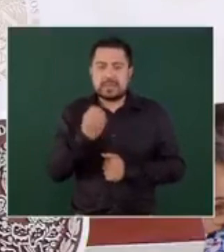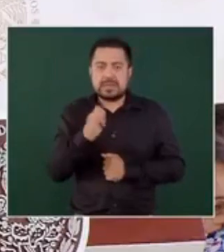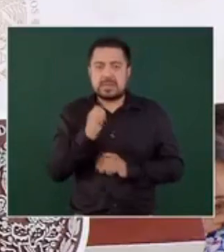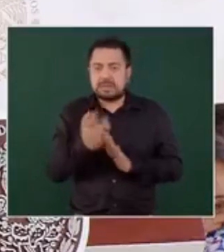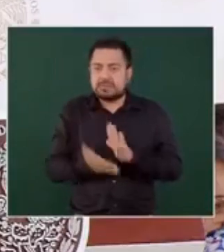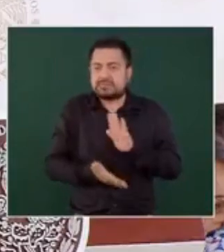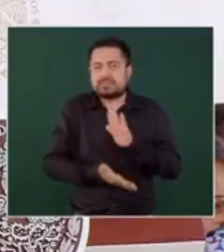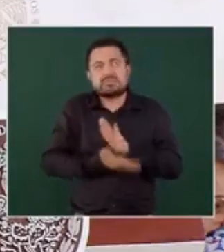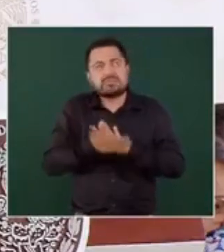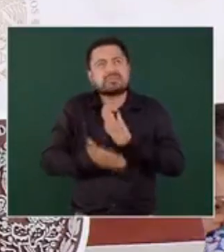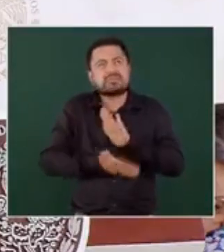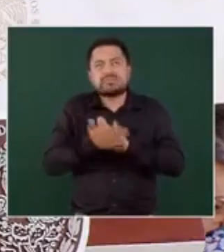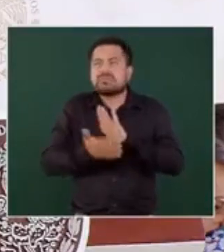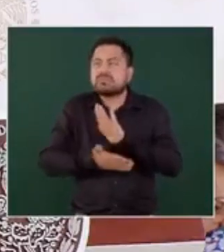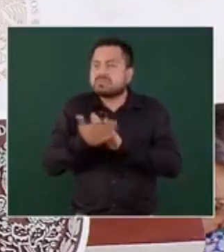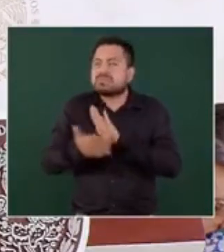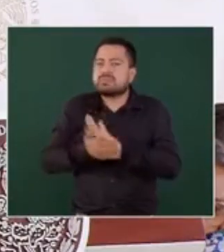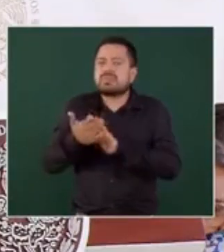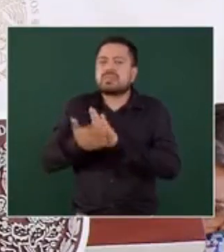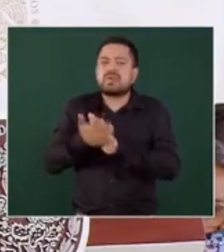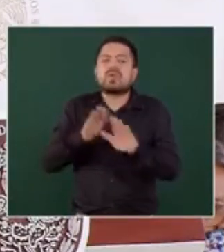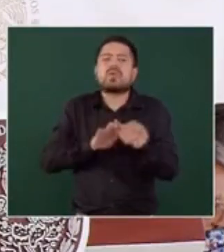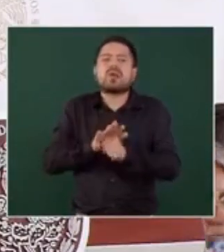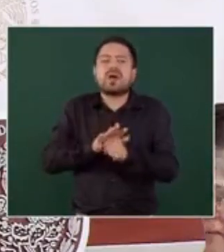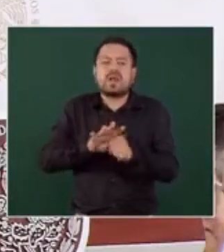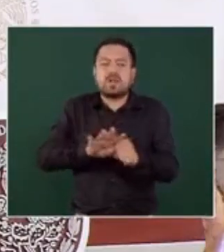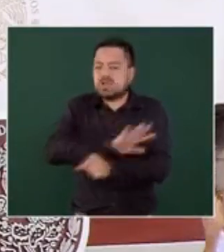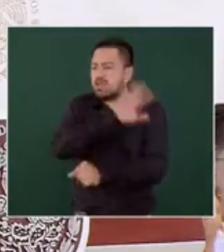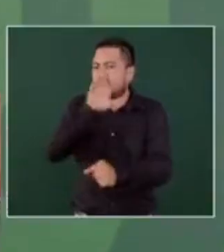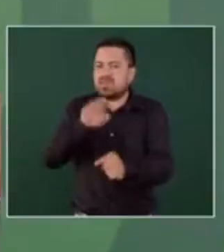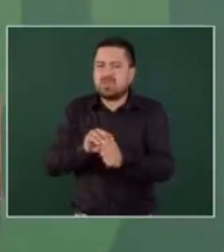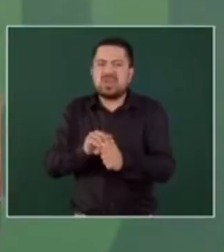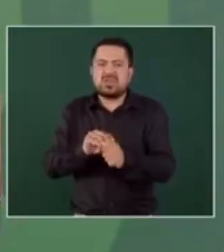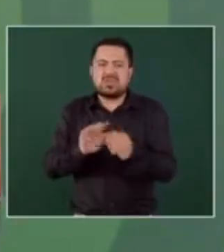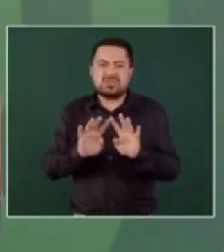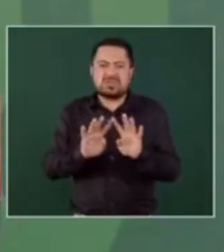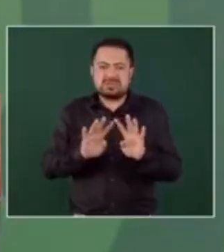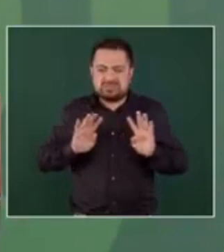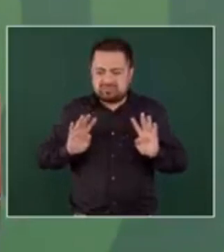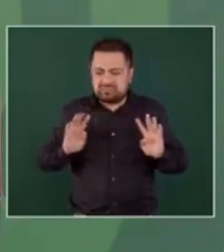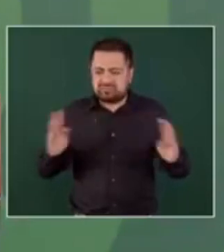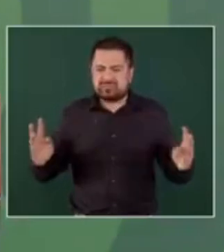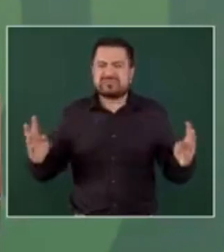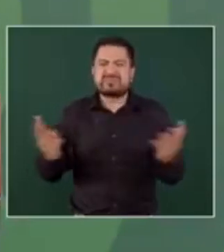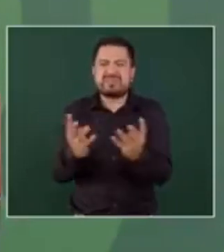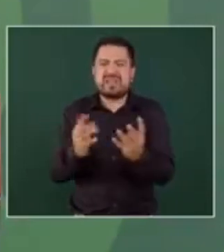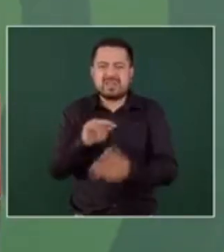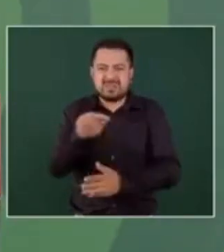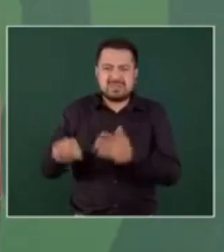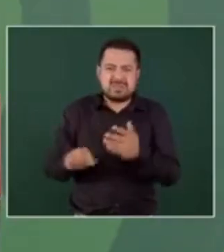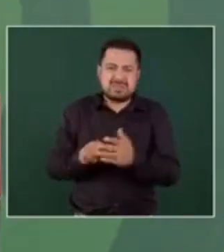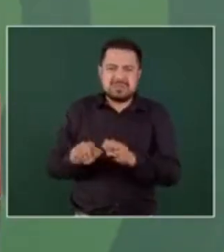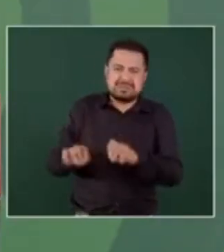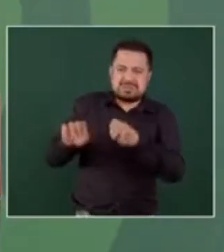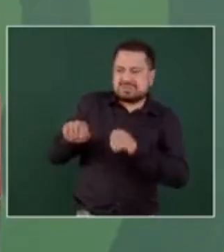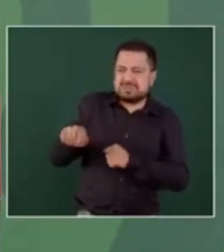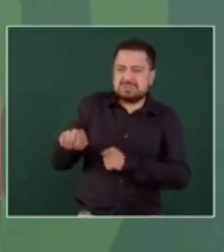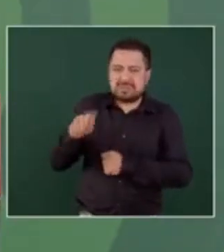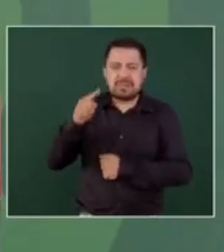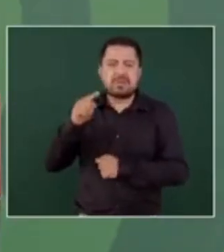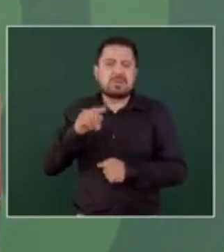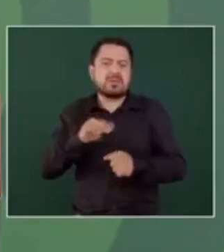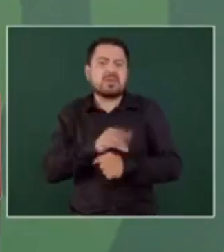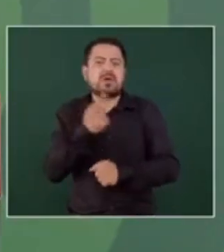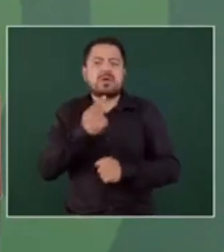construcción de todos los cuarteles y de estas instalaciones porque